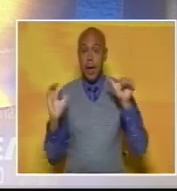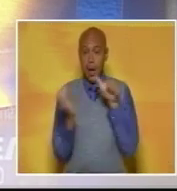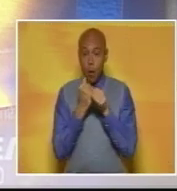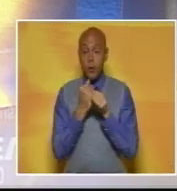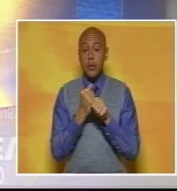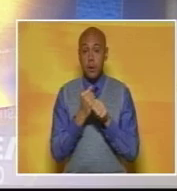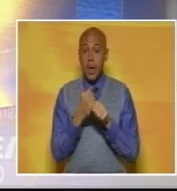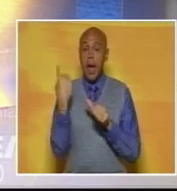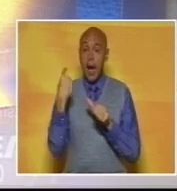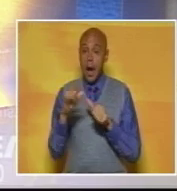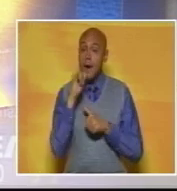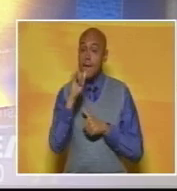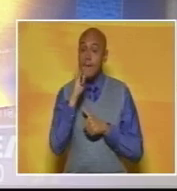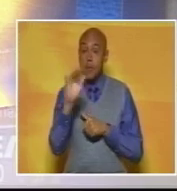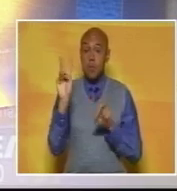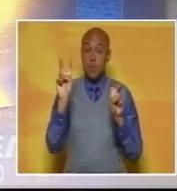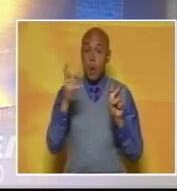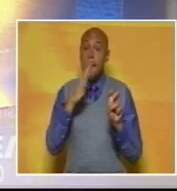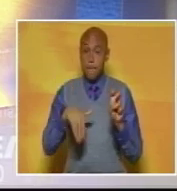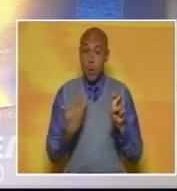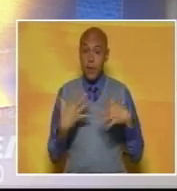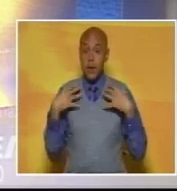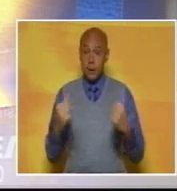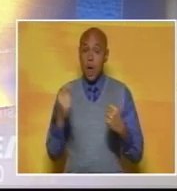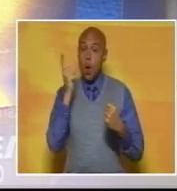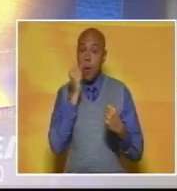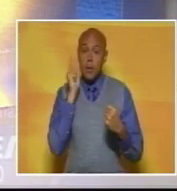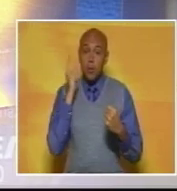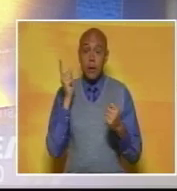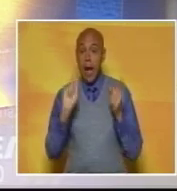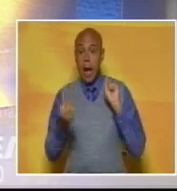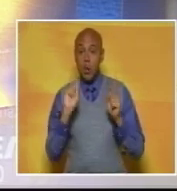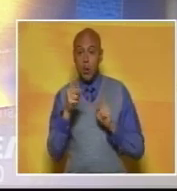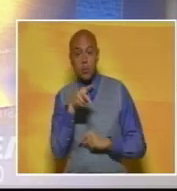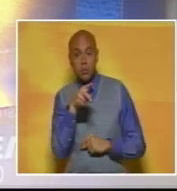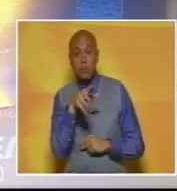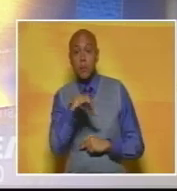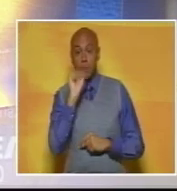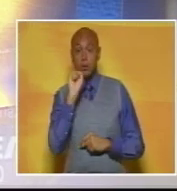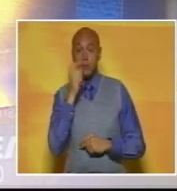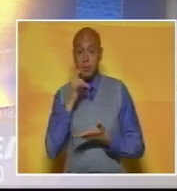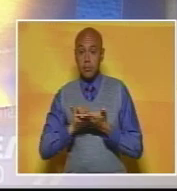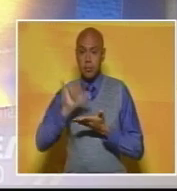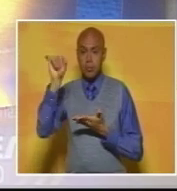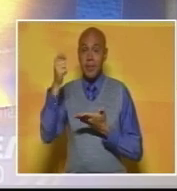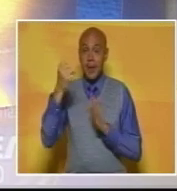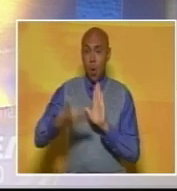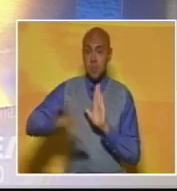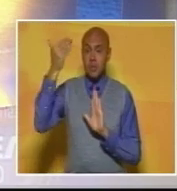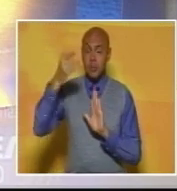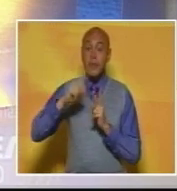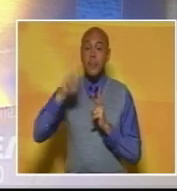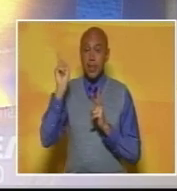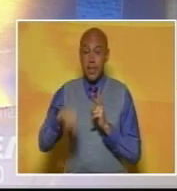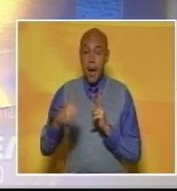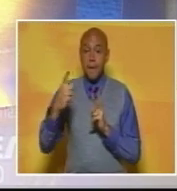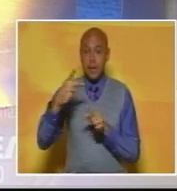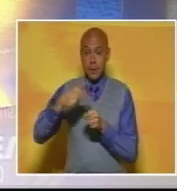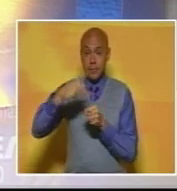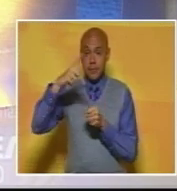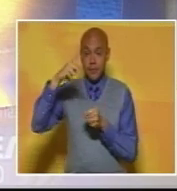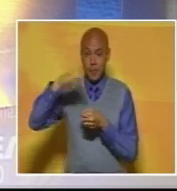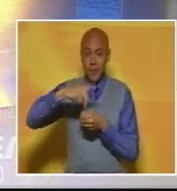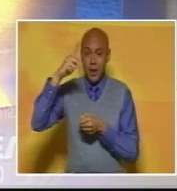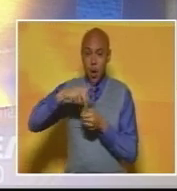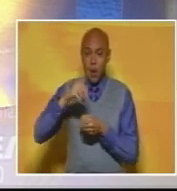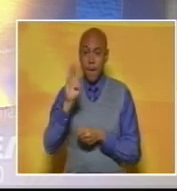sobre los avances de una posible curación han provocado que varias aerolíneas se disparen en la bolsa y que el precio del crudo Brent